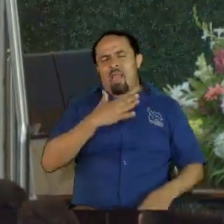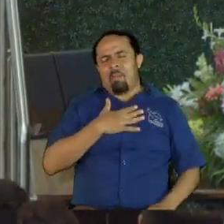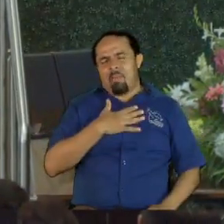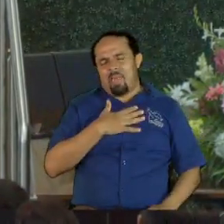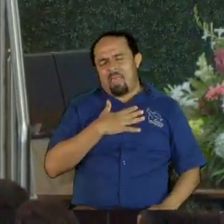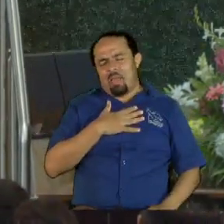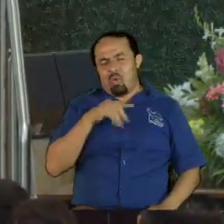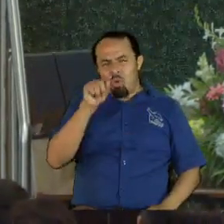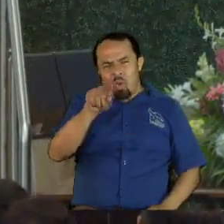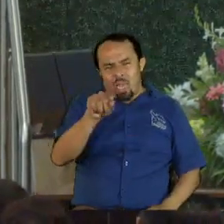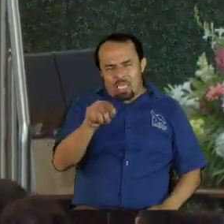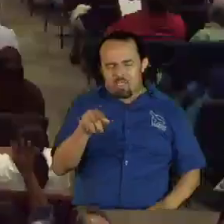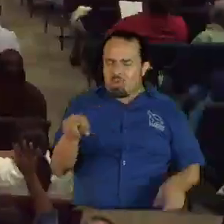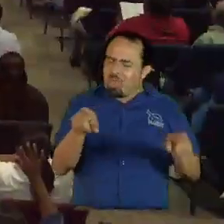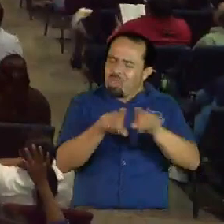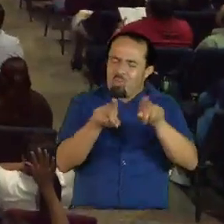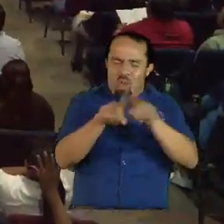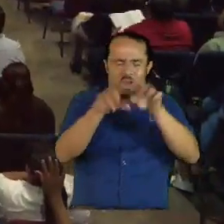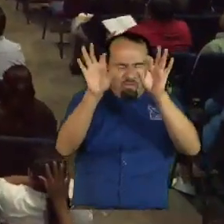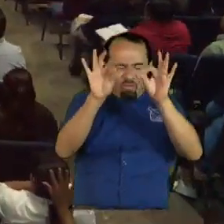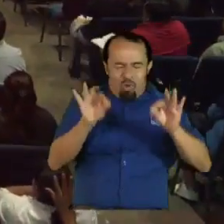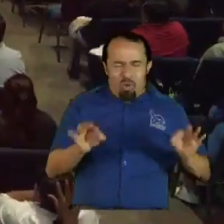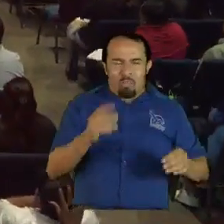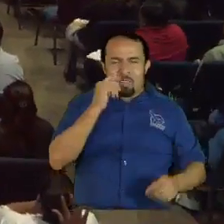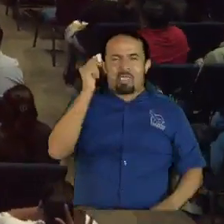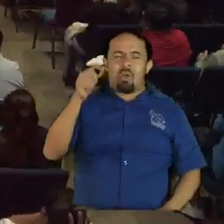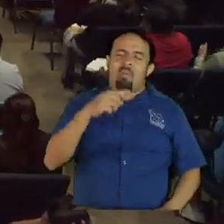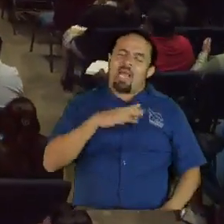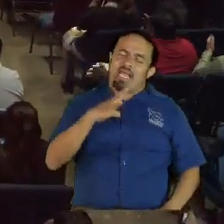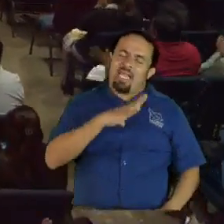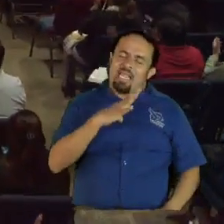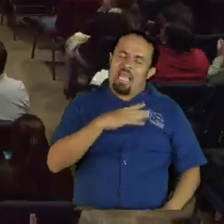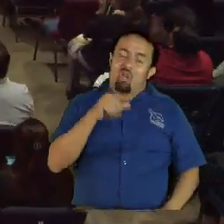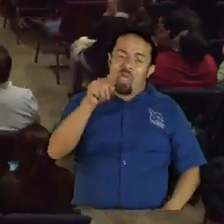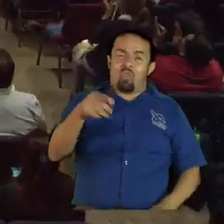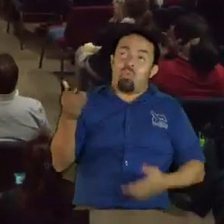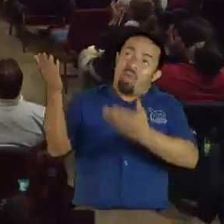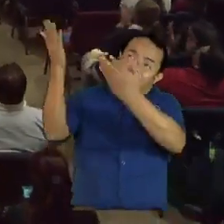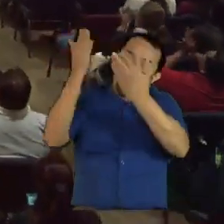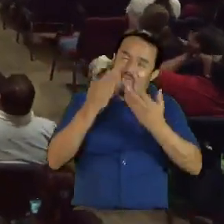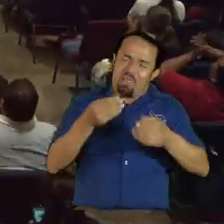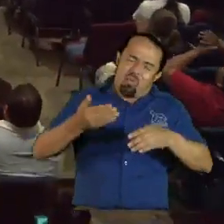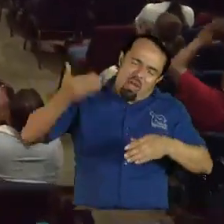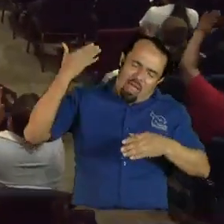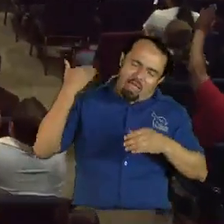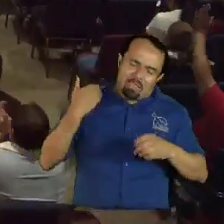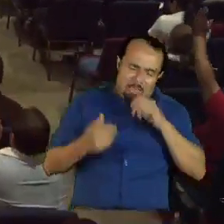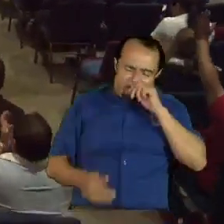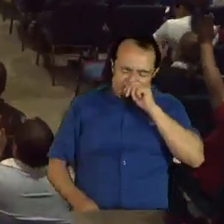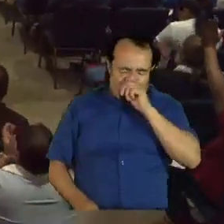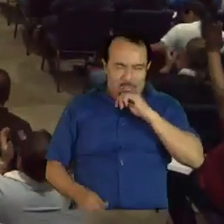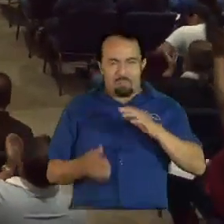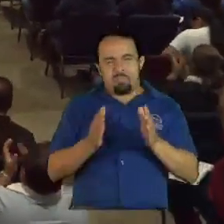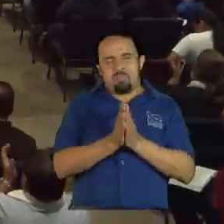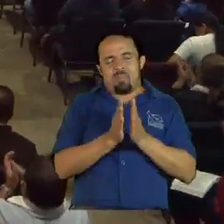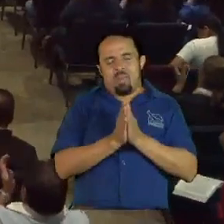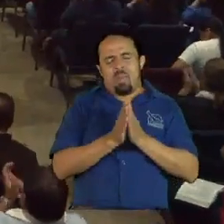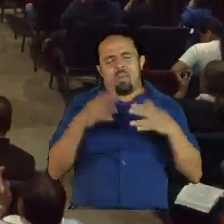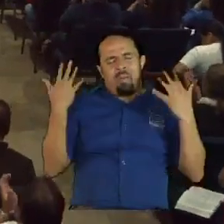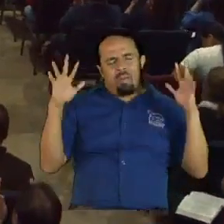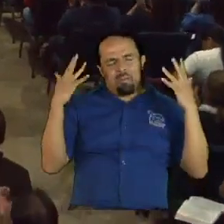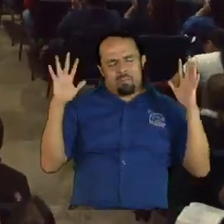con eso. De esa manera yo voy a poder volver a tener lo que tú me habías dado. Den un aplauso al Rey bendito.